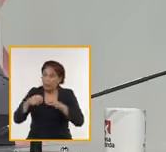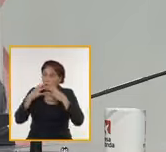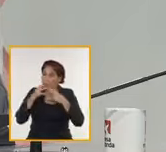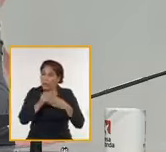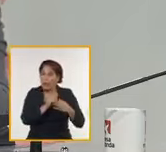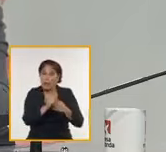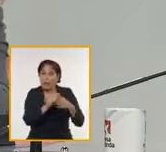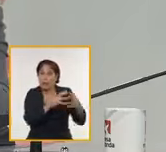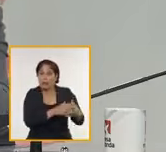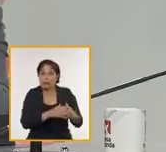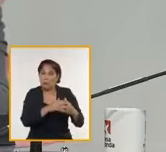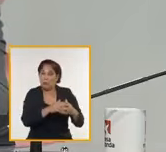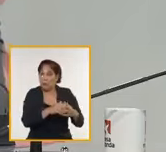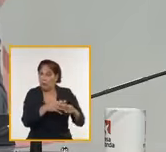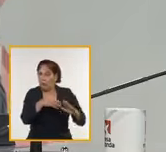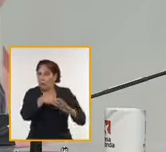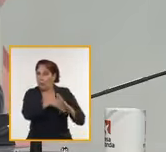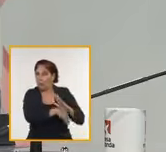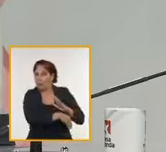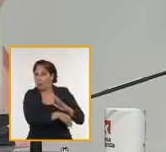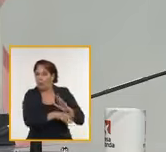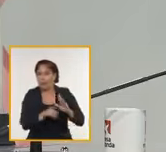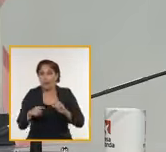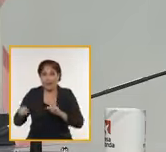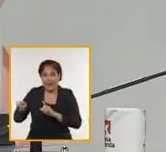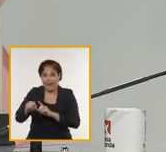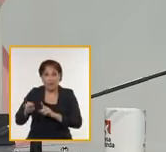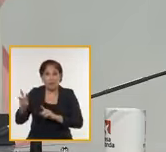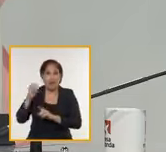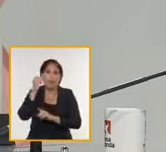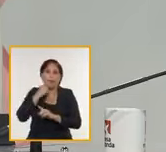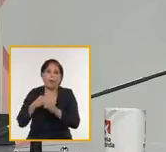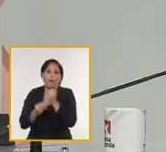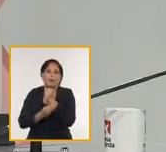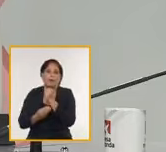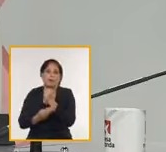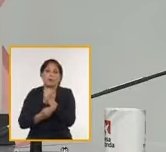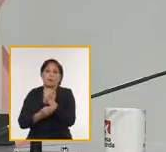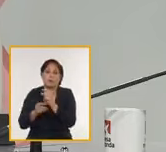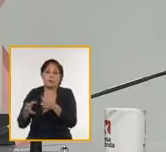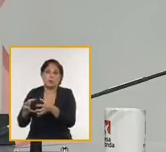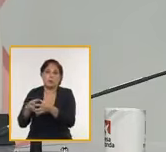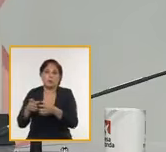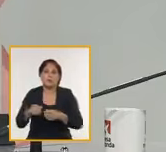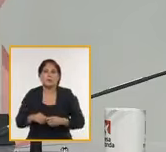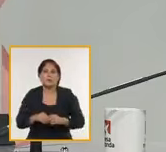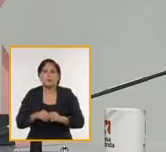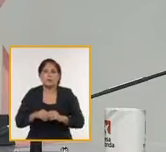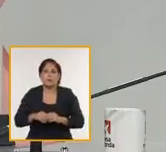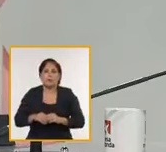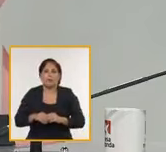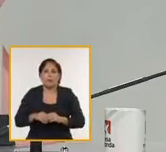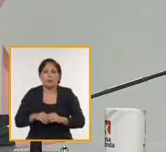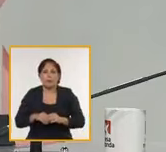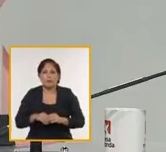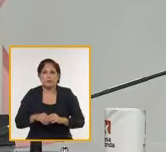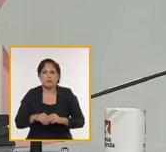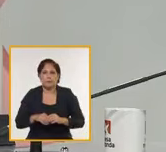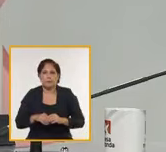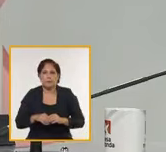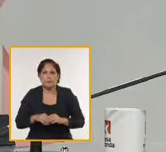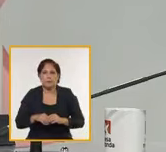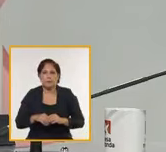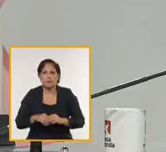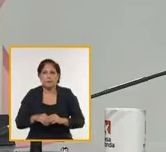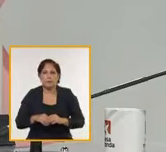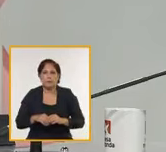liderazgo de Estados Unidos, o una muestra, o sea, una imagen. Este video era una imagen de ese mundo multipolar que